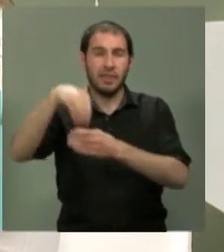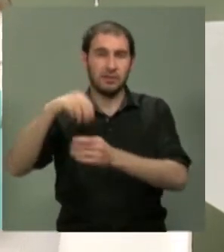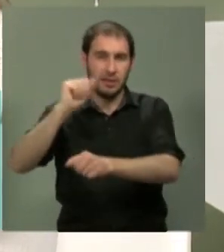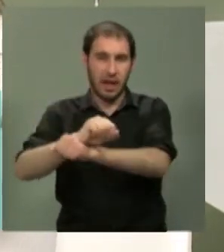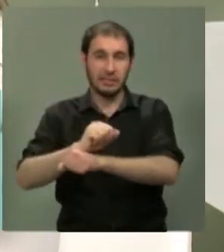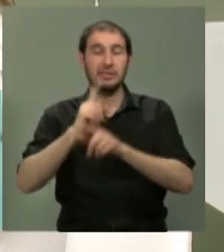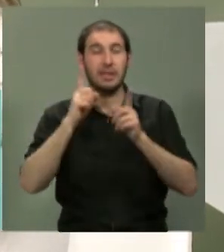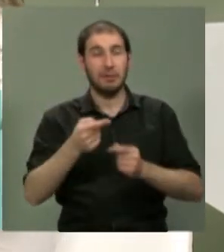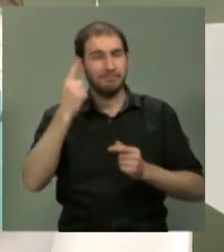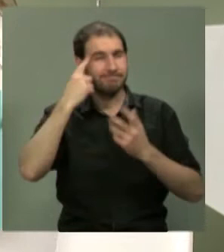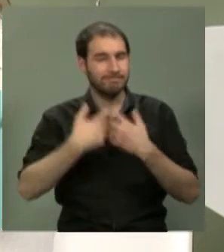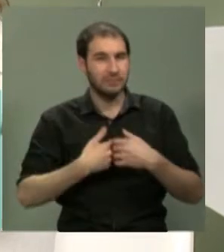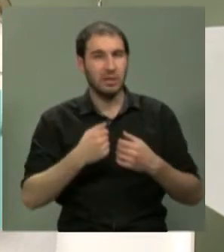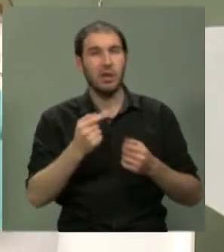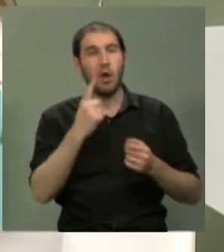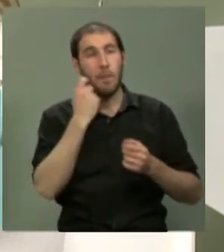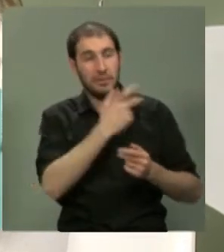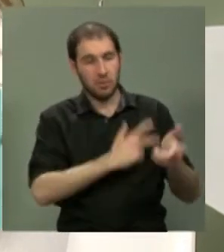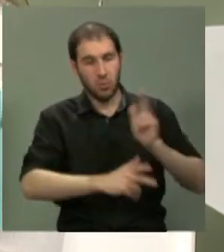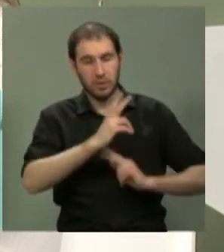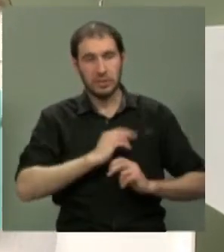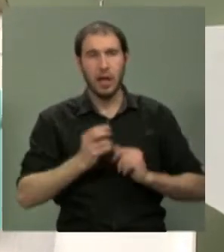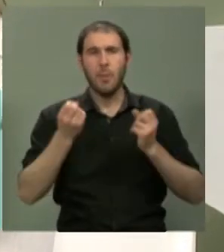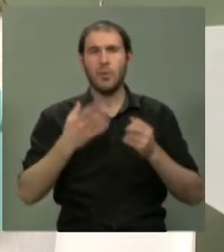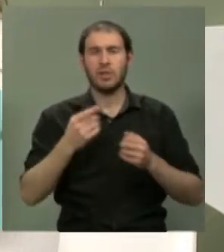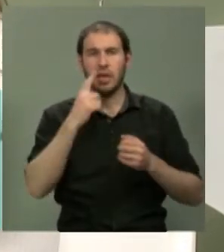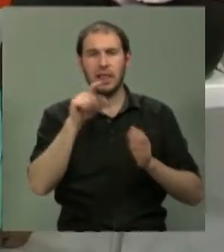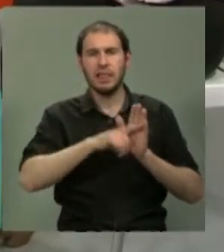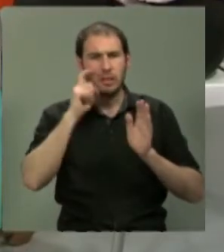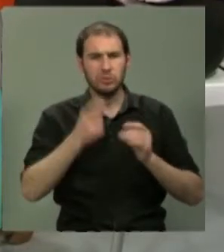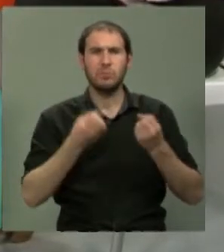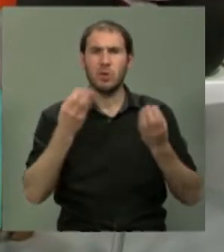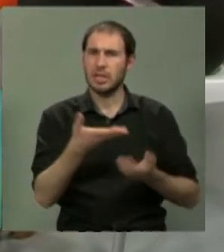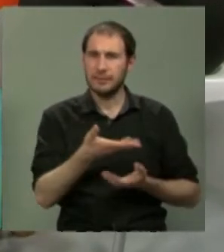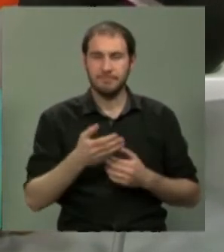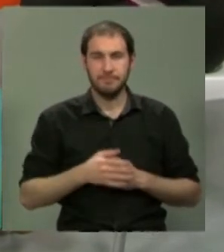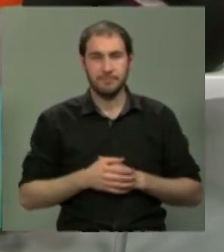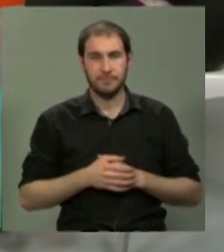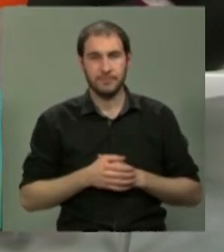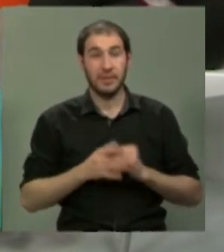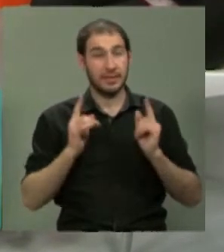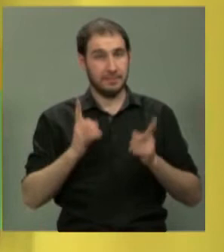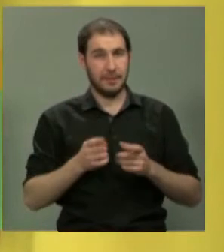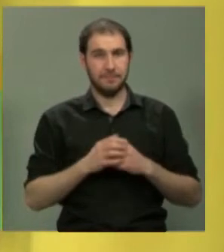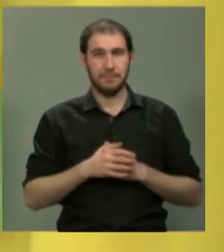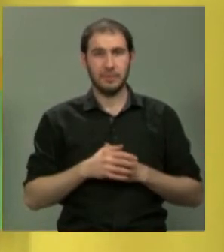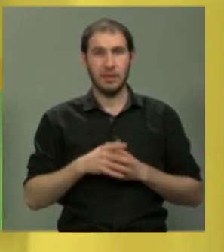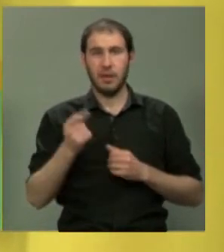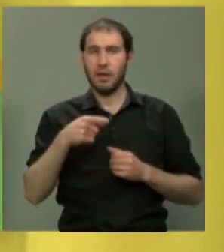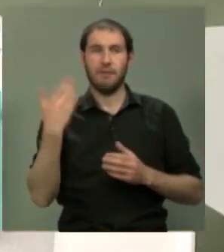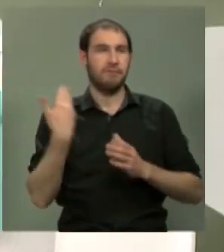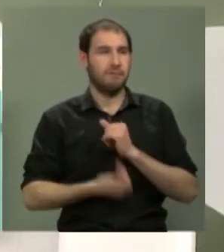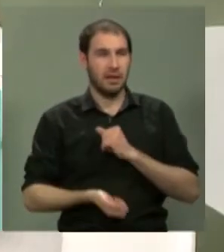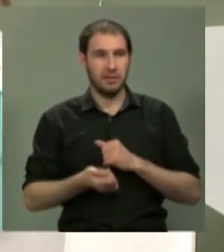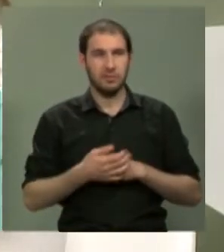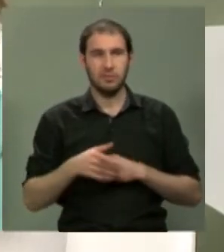y también pensar, a pesar de lo que decía el señor recién, por qué ese chico está delinquiendo. Y además también hay una falacia que